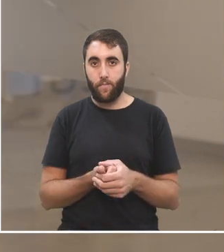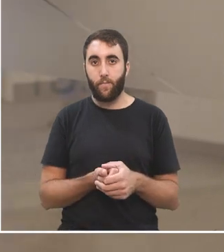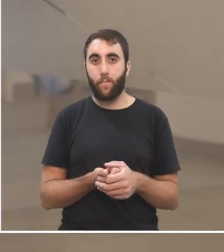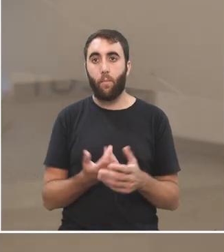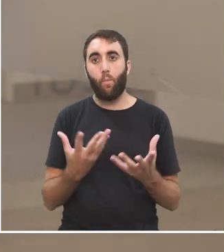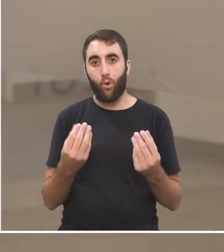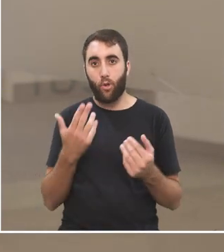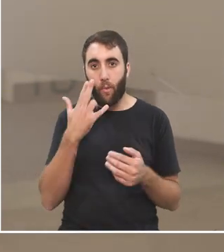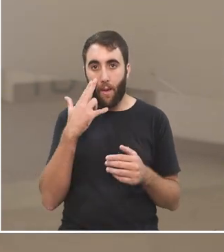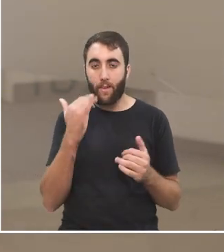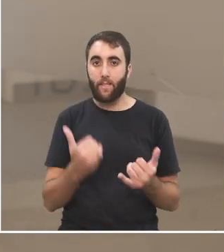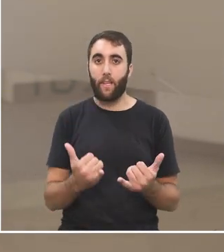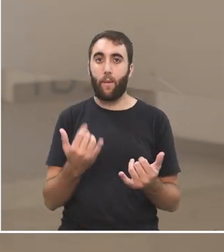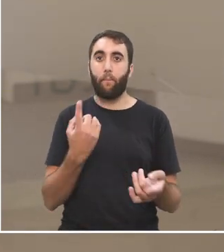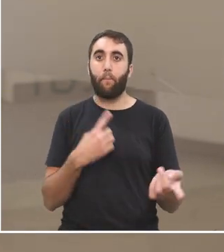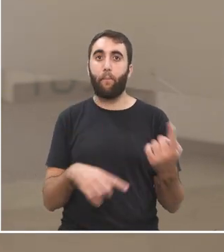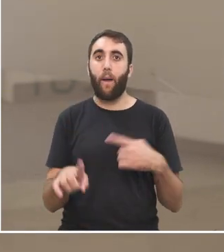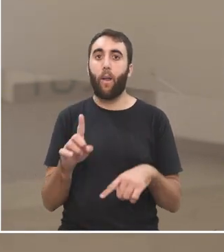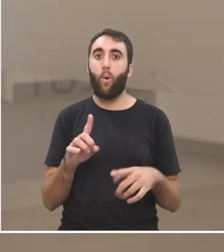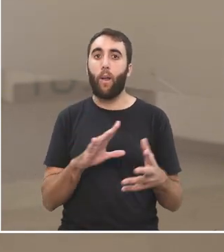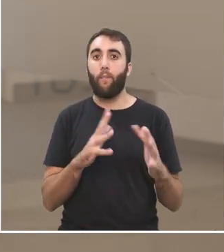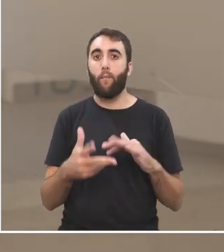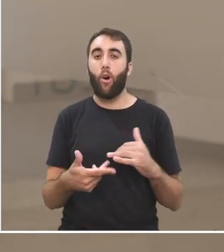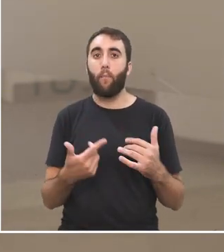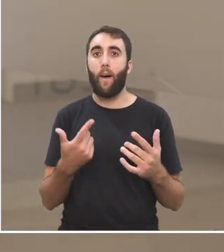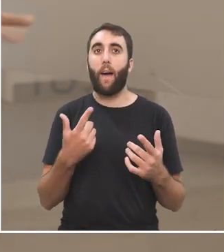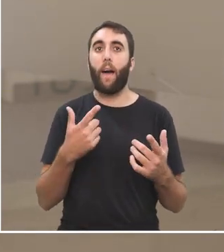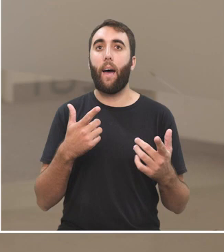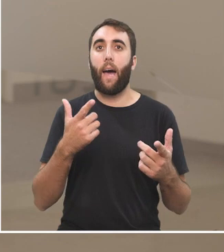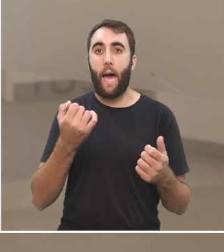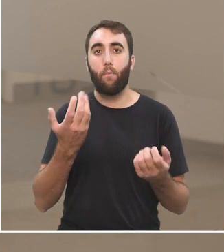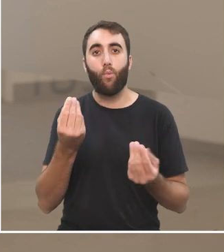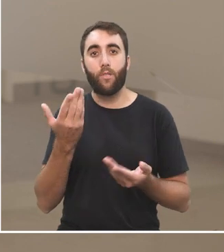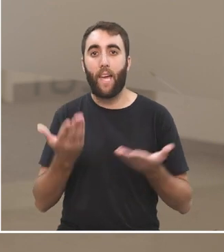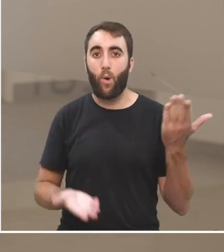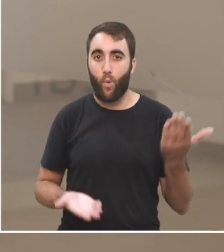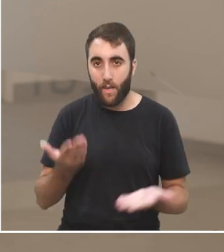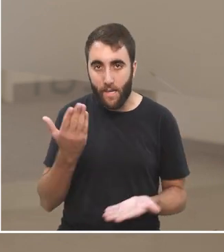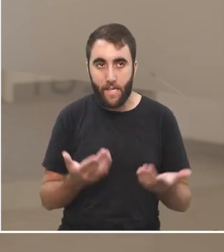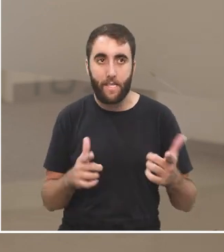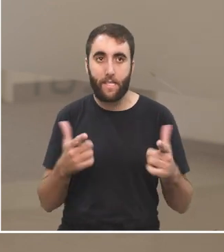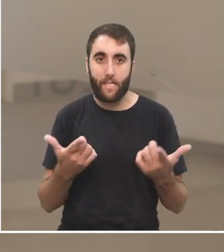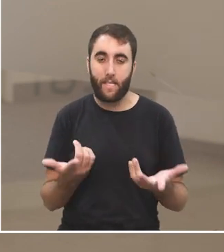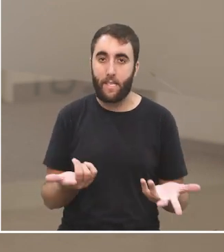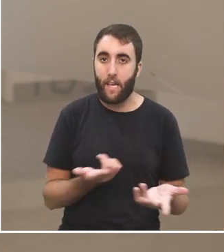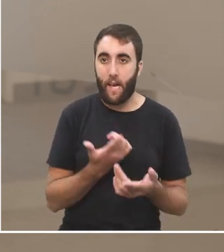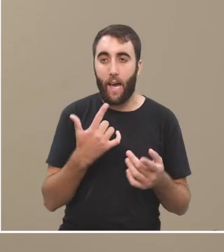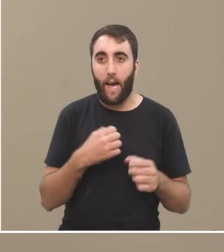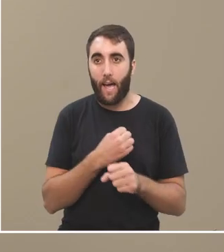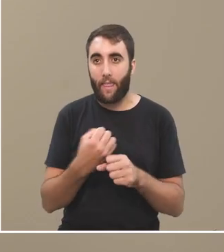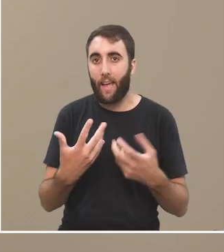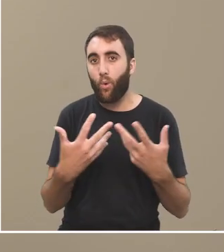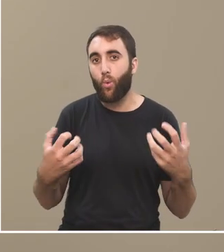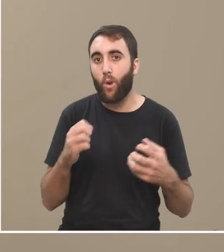tiene muchos problemas y de alguna manera las injusticias lo atraviesan, incluso quizás hasta estructuralmente,